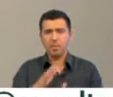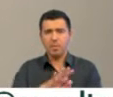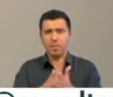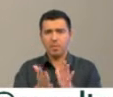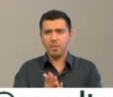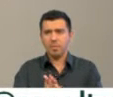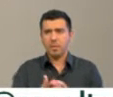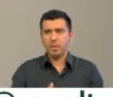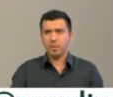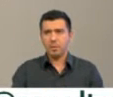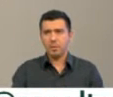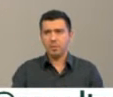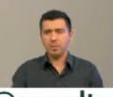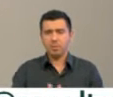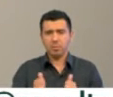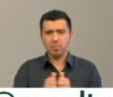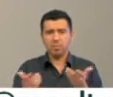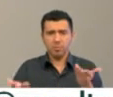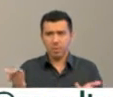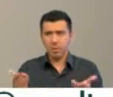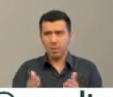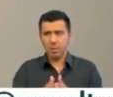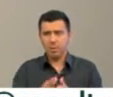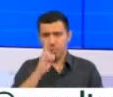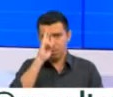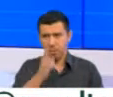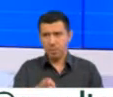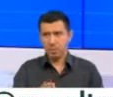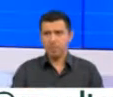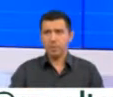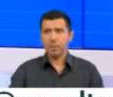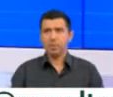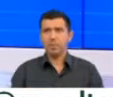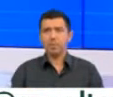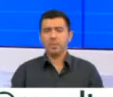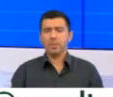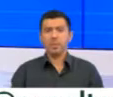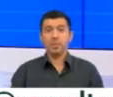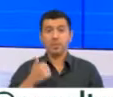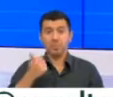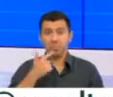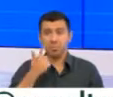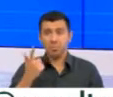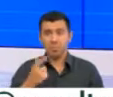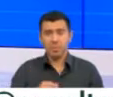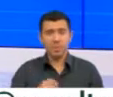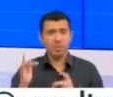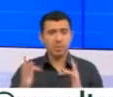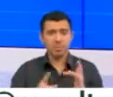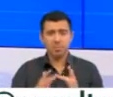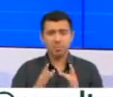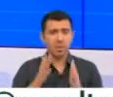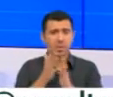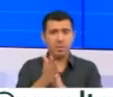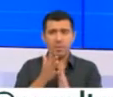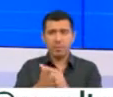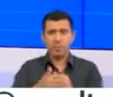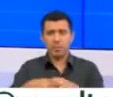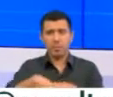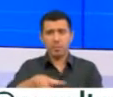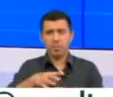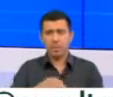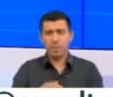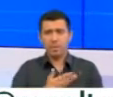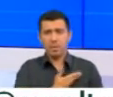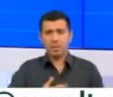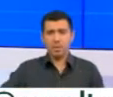paz, con equidad y con respeto. Pues a raíz de la desinformación en las marchas del día de ayer,